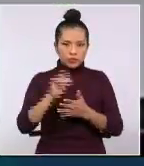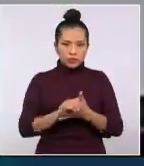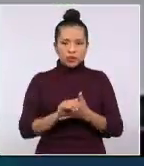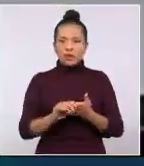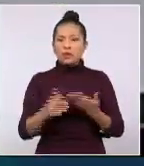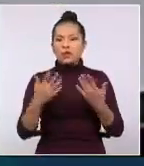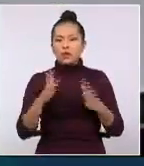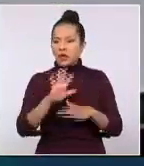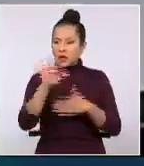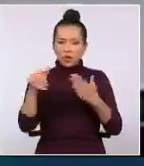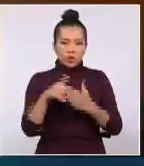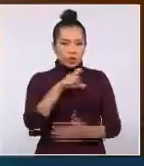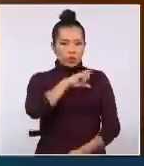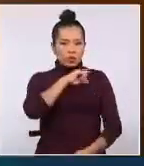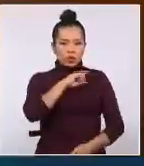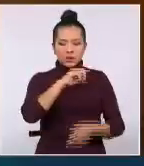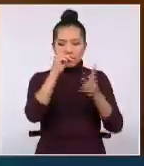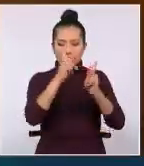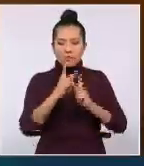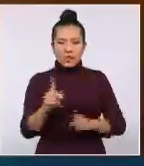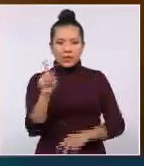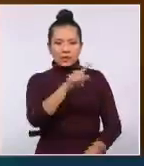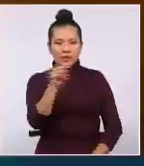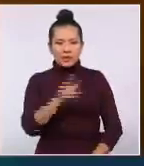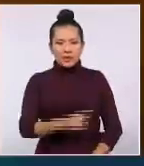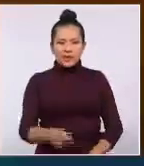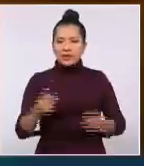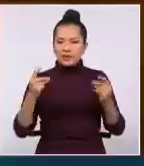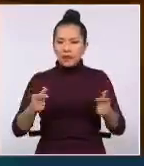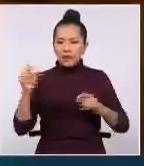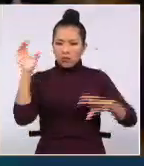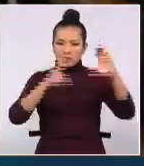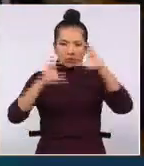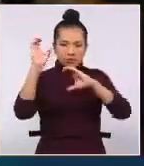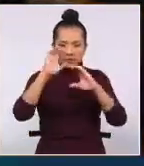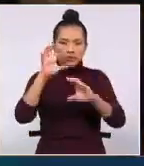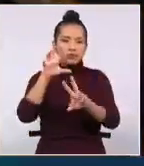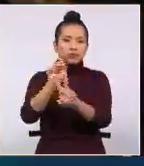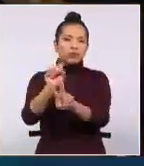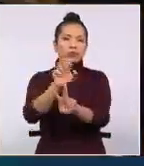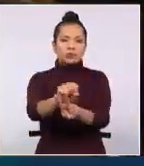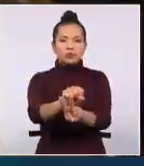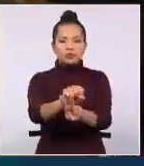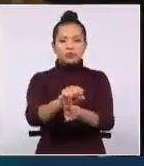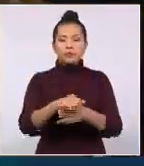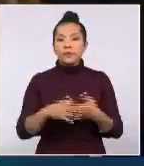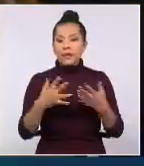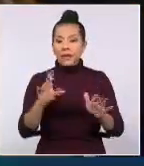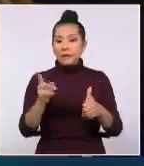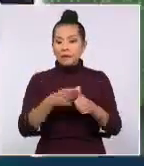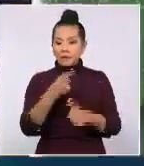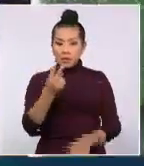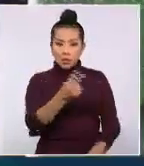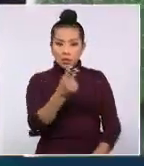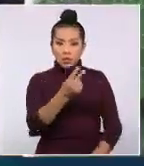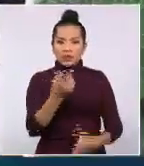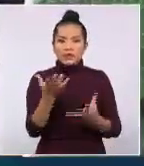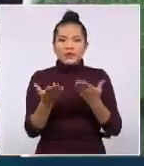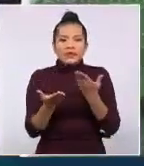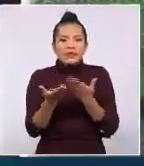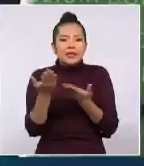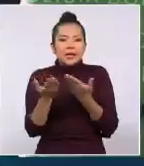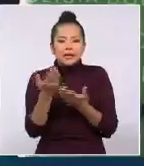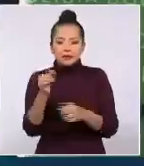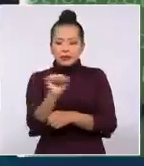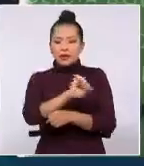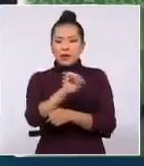se activa el plan Z, a efecto de dar con el paradero de los mismos. En un principio, ellos tratan de abordar un vehículo verde que se encontraba